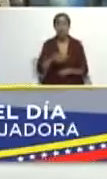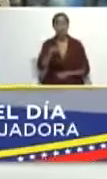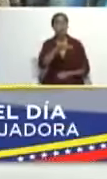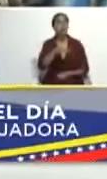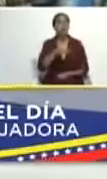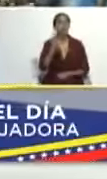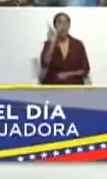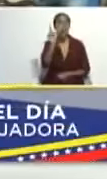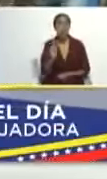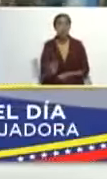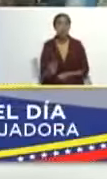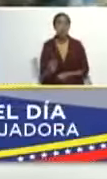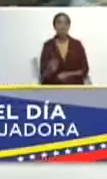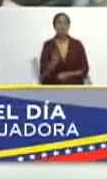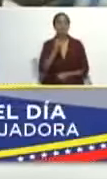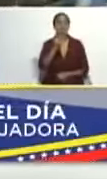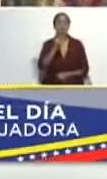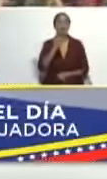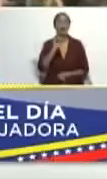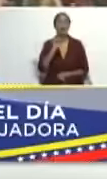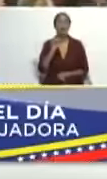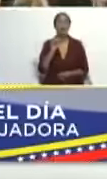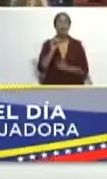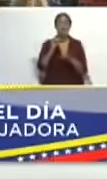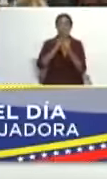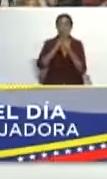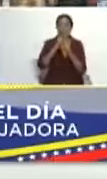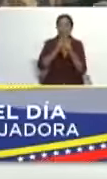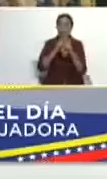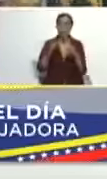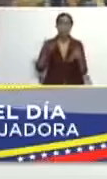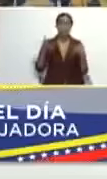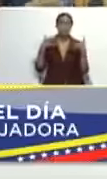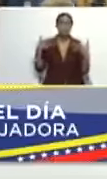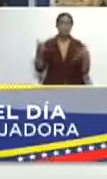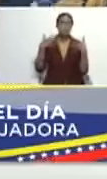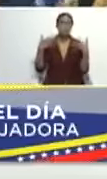A 40 grados centígrados a la sombra.